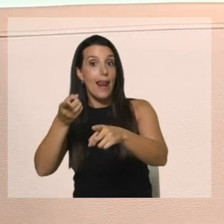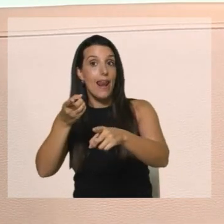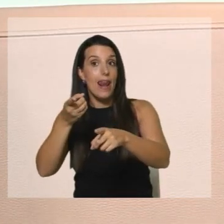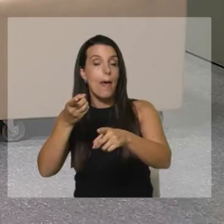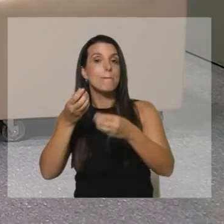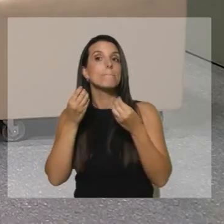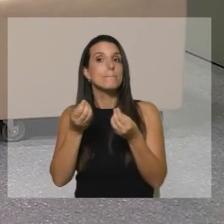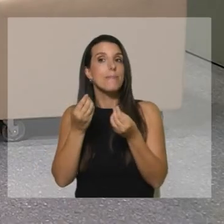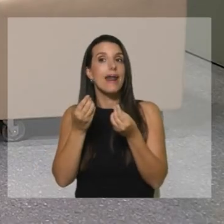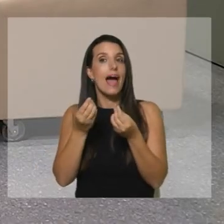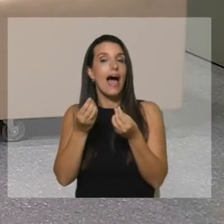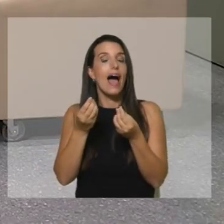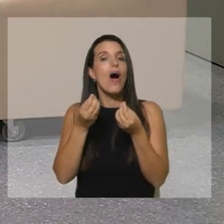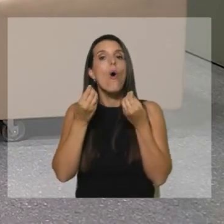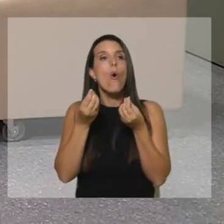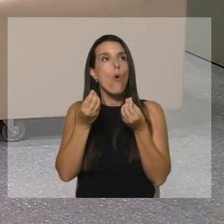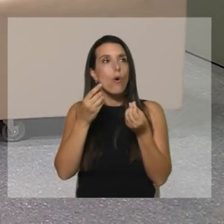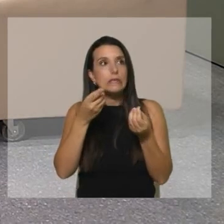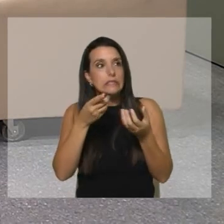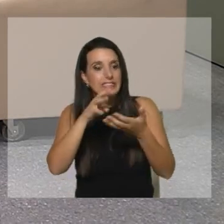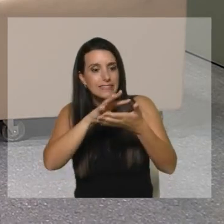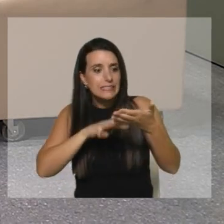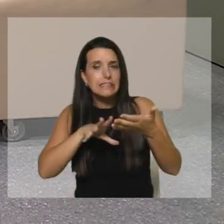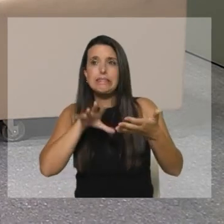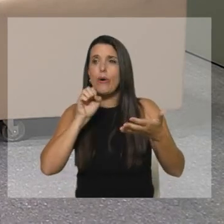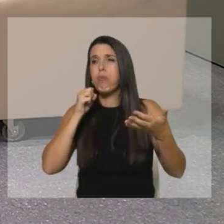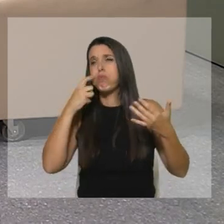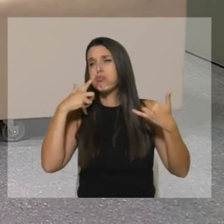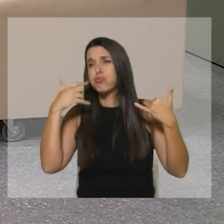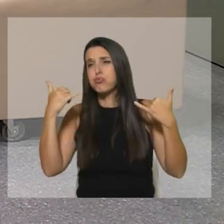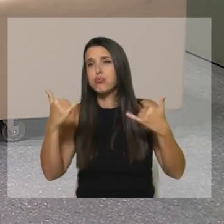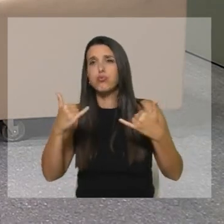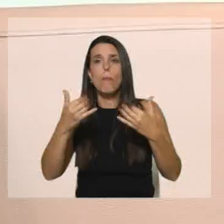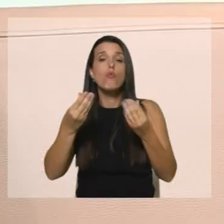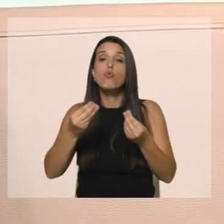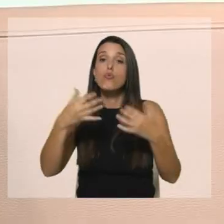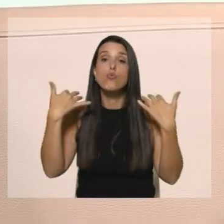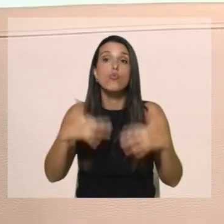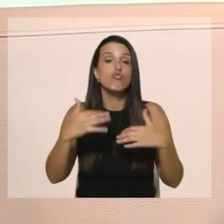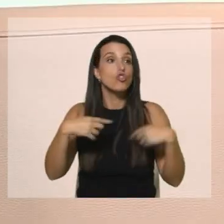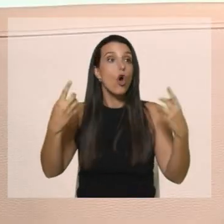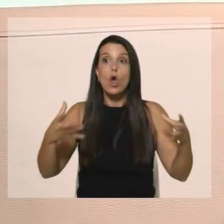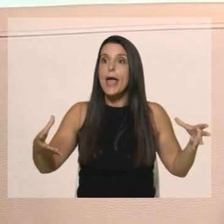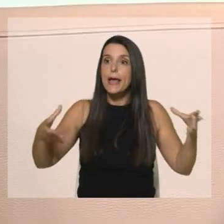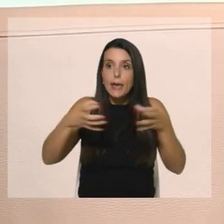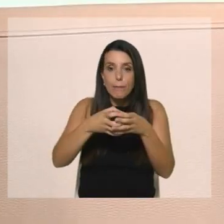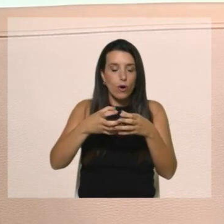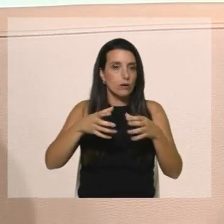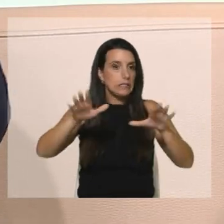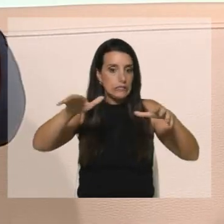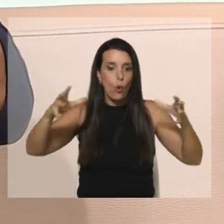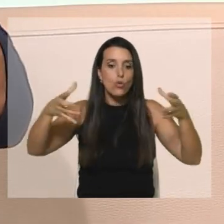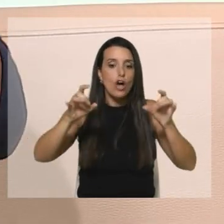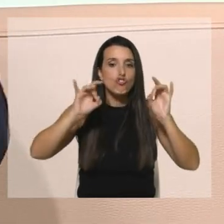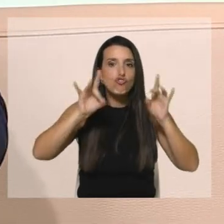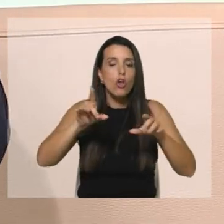para asimilar lo que era la propuesta, nos llevó muchísimo. Pero no solamente a mí, sino todo el equipo. Nos juntábamos solamente para trabajar